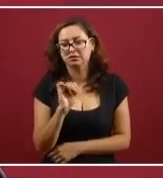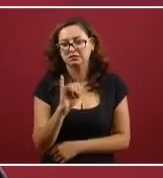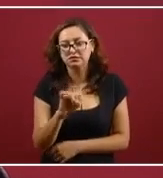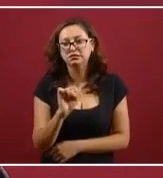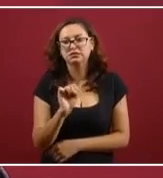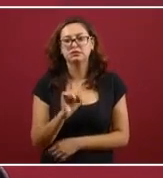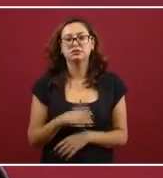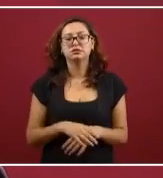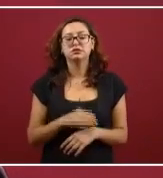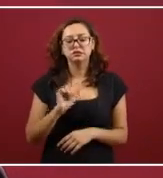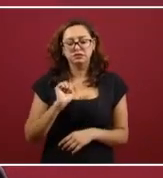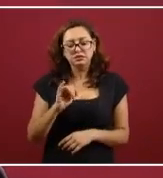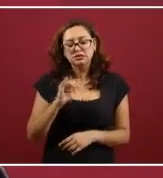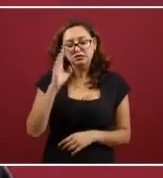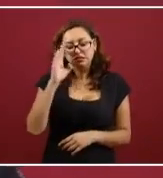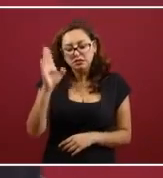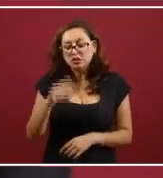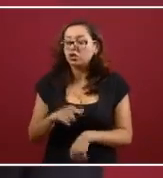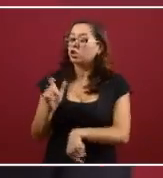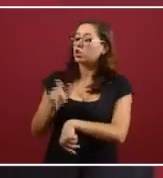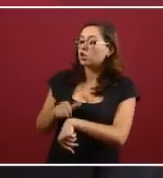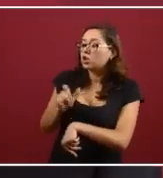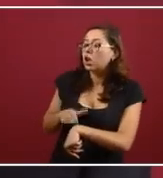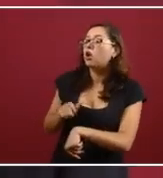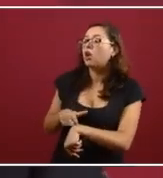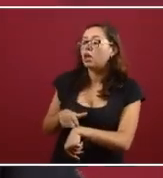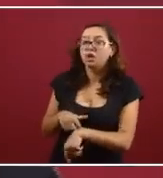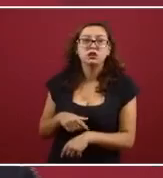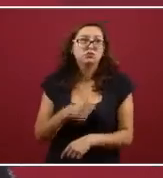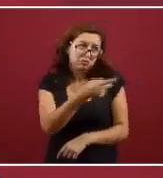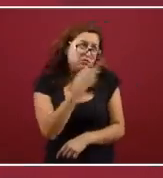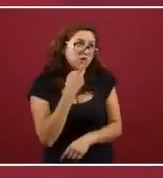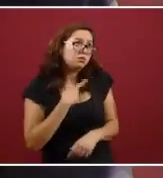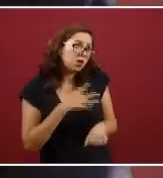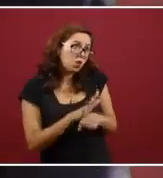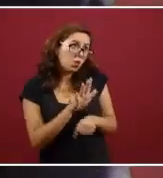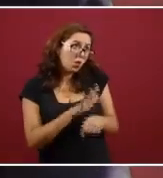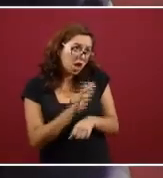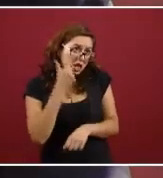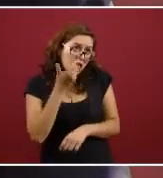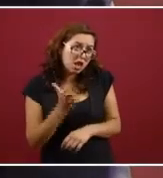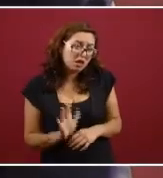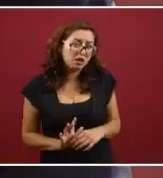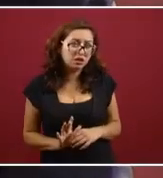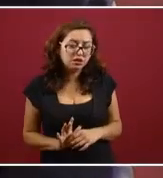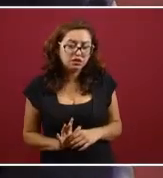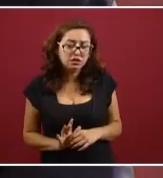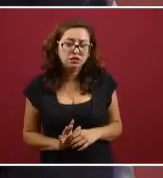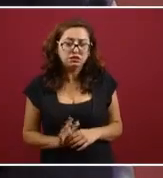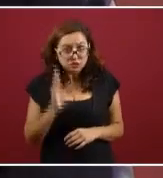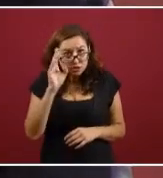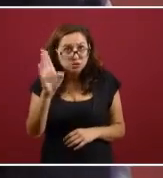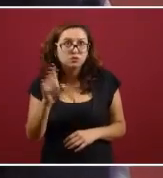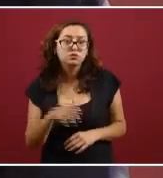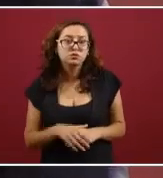sí señor, ¿qué horas son? Las que usted diga que sean, señor.